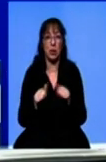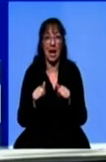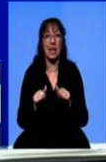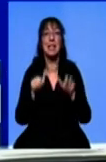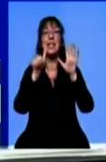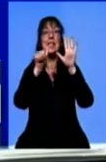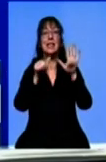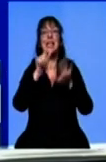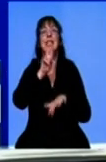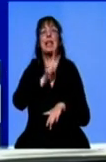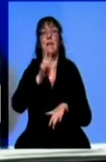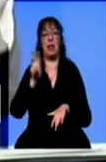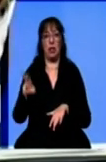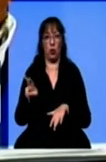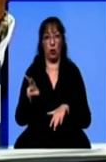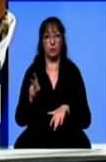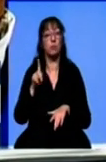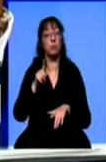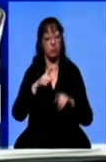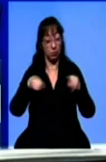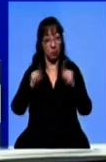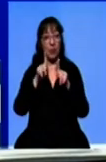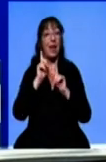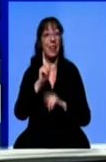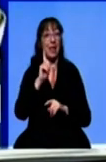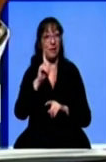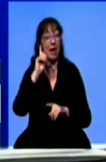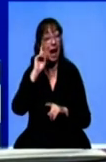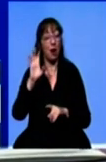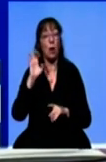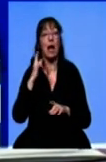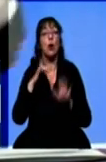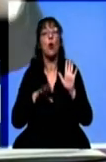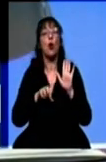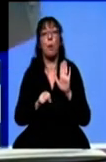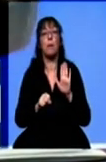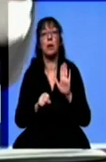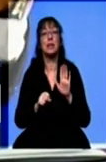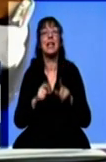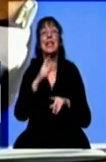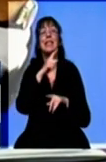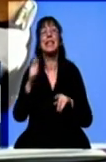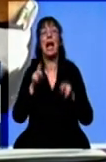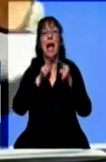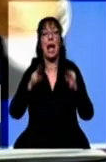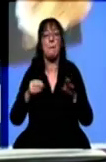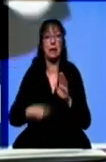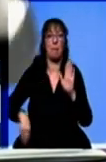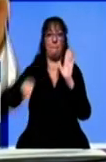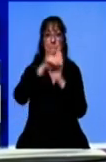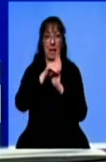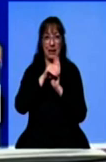las 622 acuérdense que hay un compromiso del gobierno tener 100 camas más